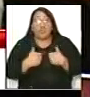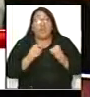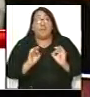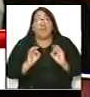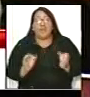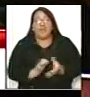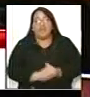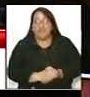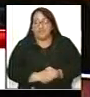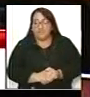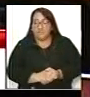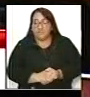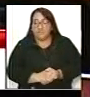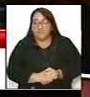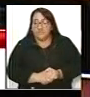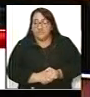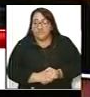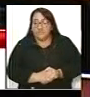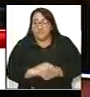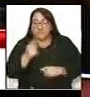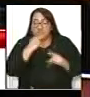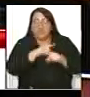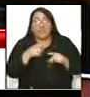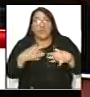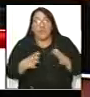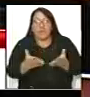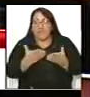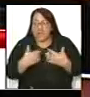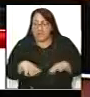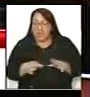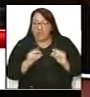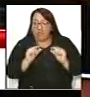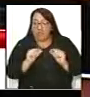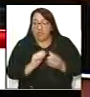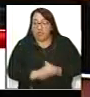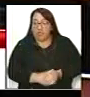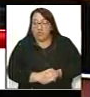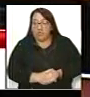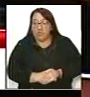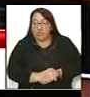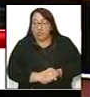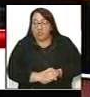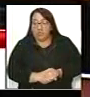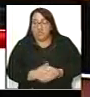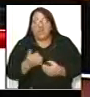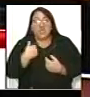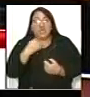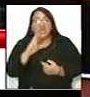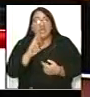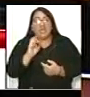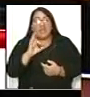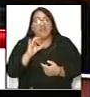peligro. Algunos de ellos han pedido y han logrado, muy pocos, tener el refugio.